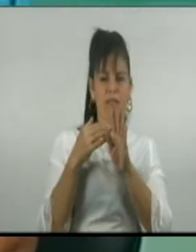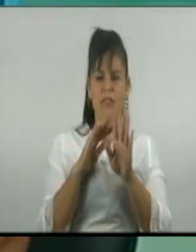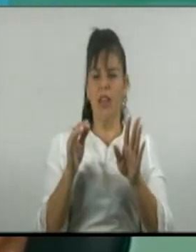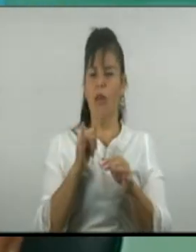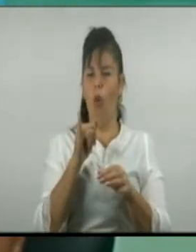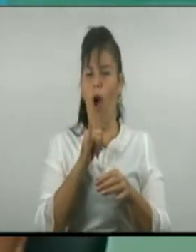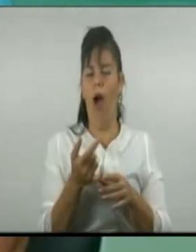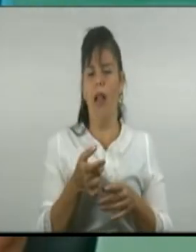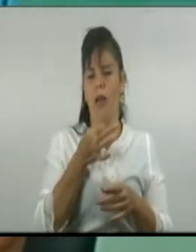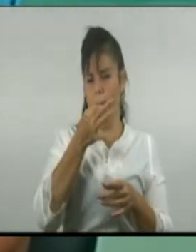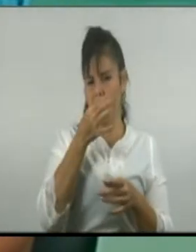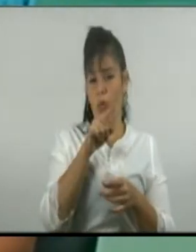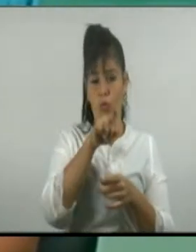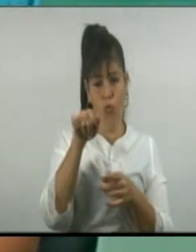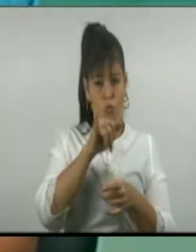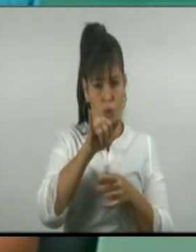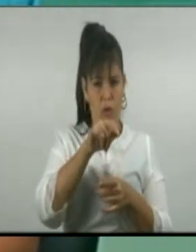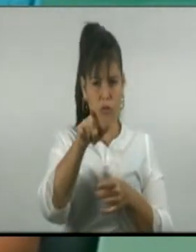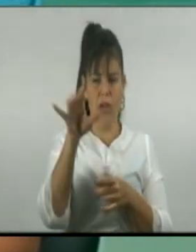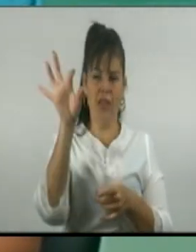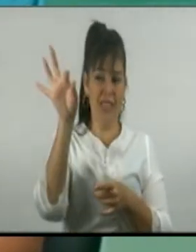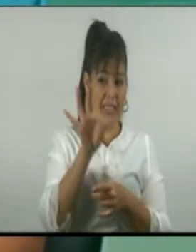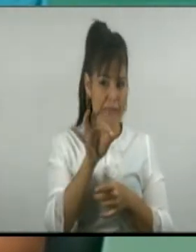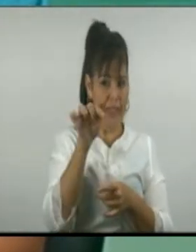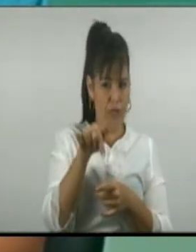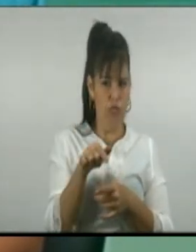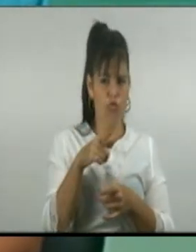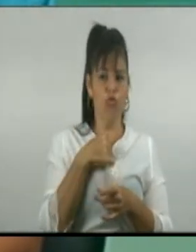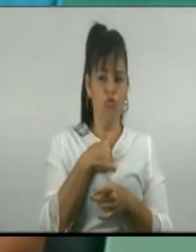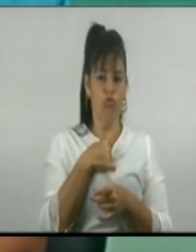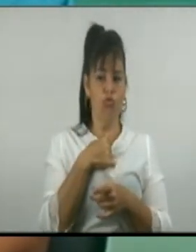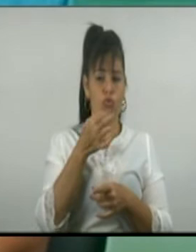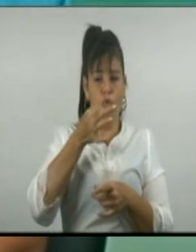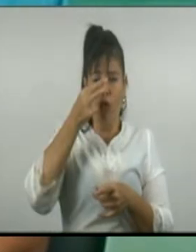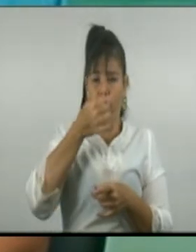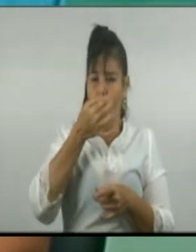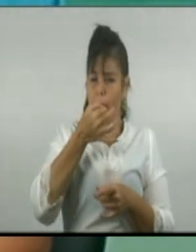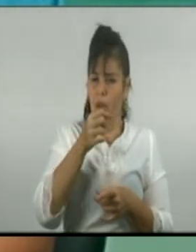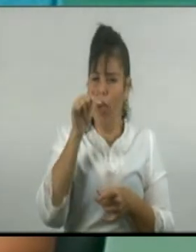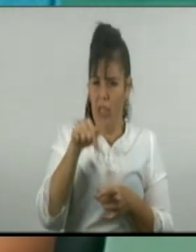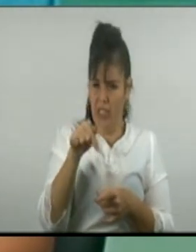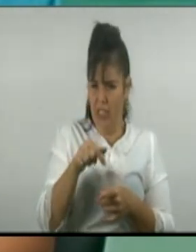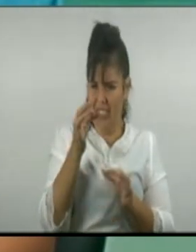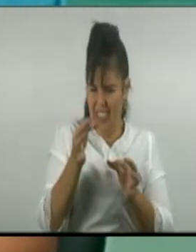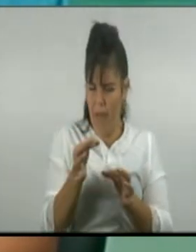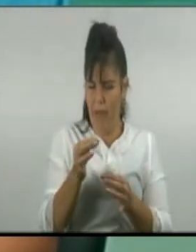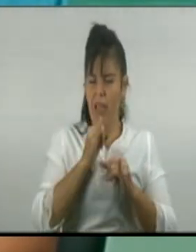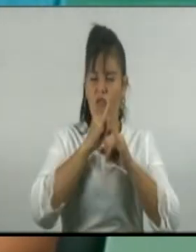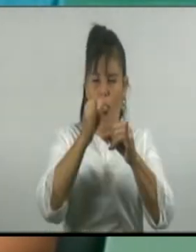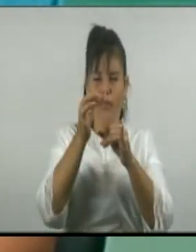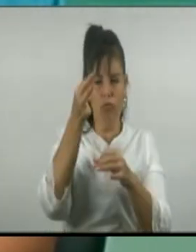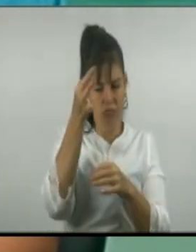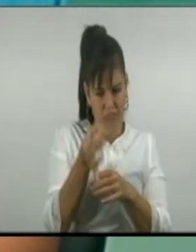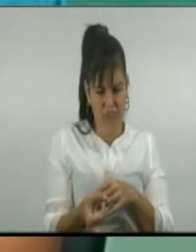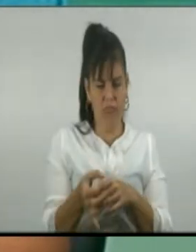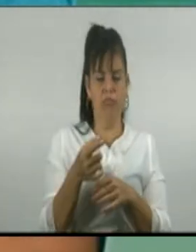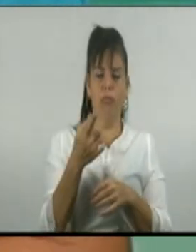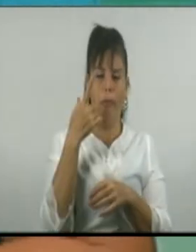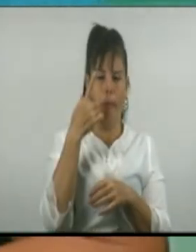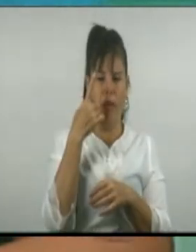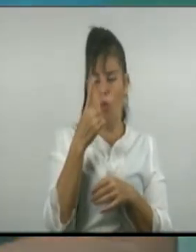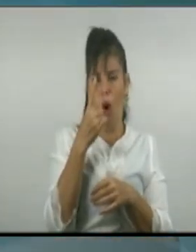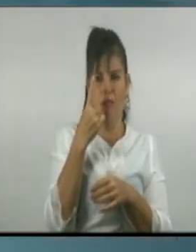ustedes por supuesto la invitación porque les garantizo que aquí siempre van a tener información veraz y oportuna de primera